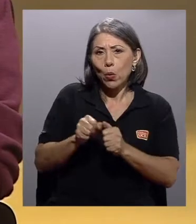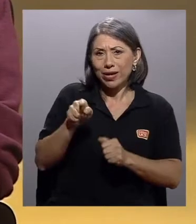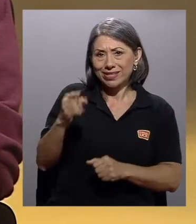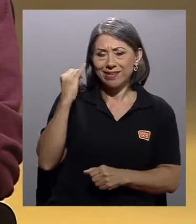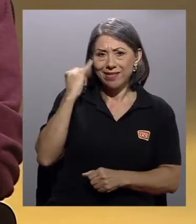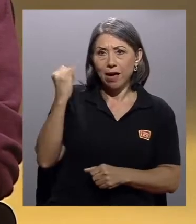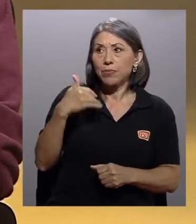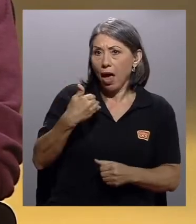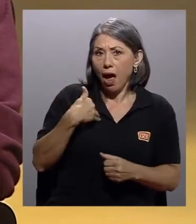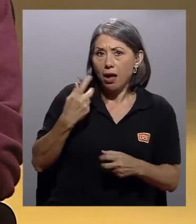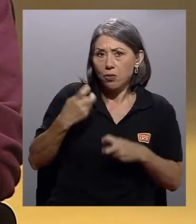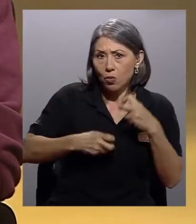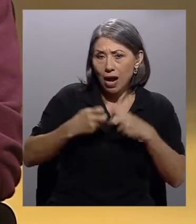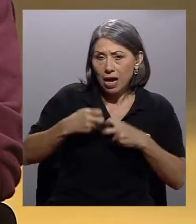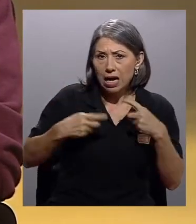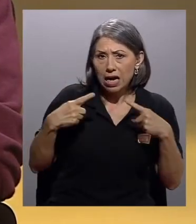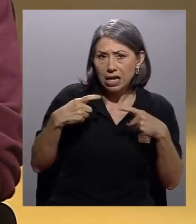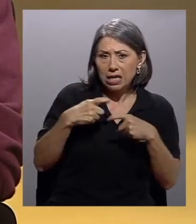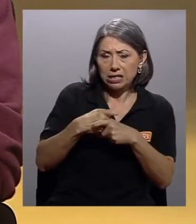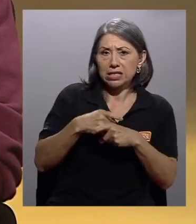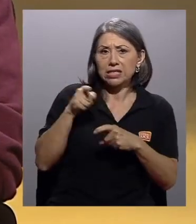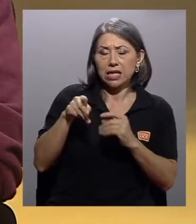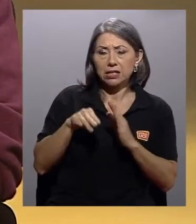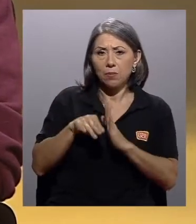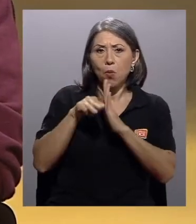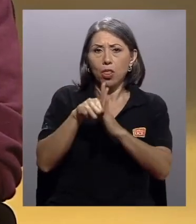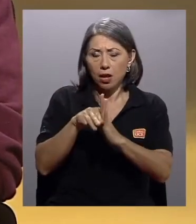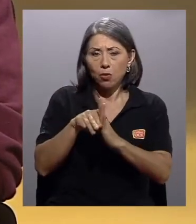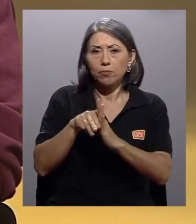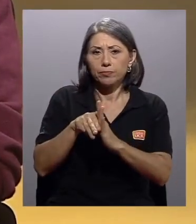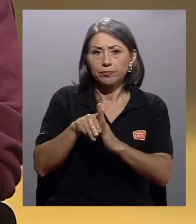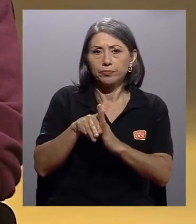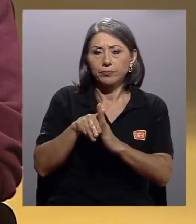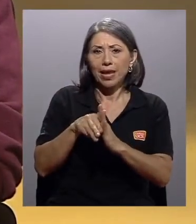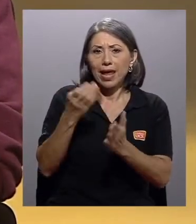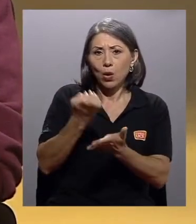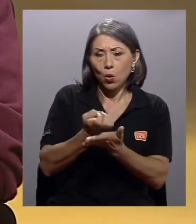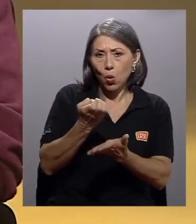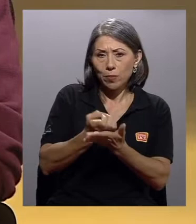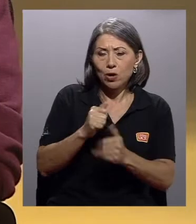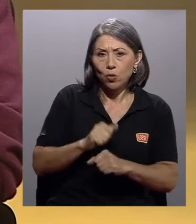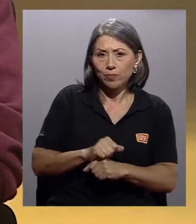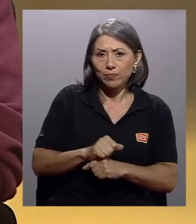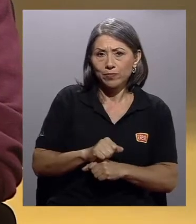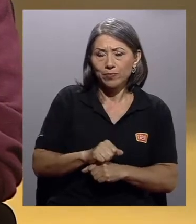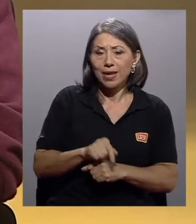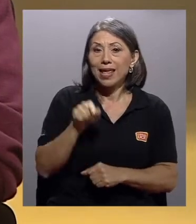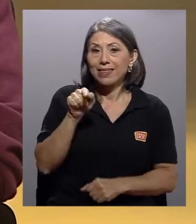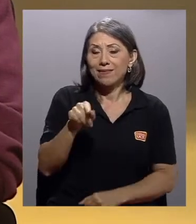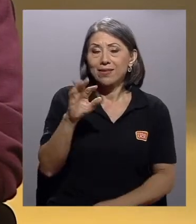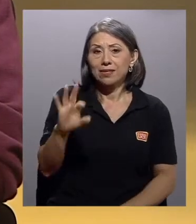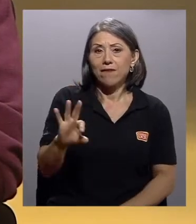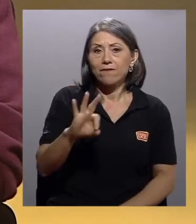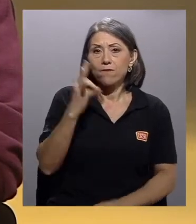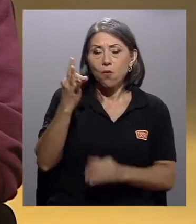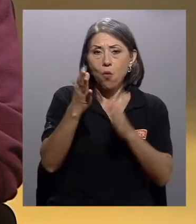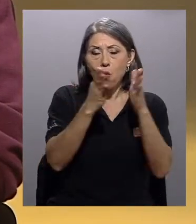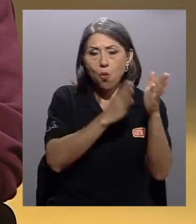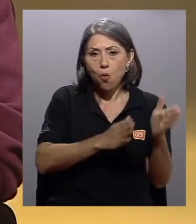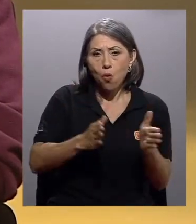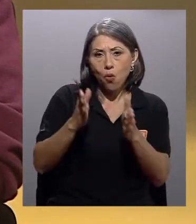idea de que hay una crisis de este modelo económico, de esta forma